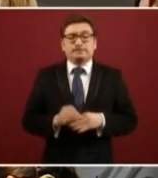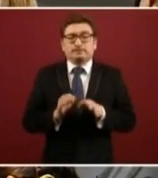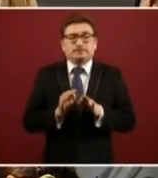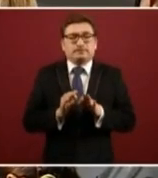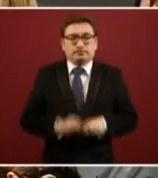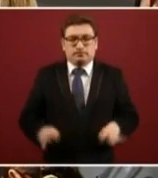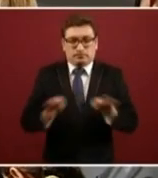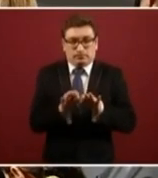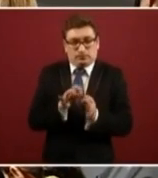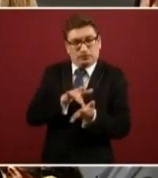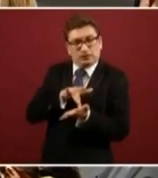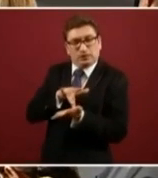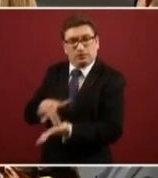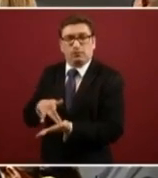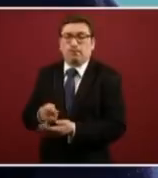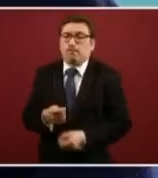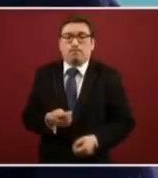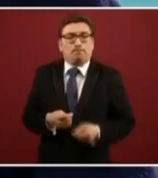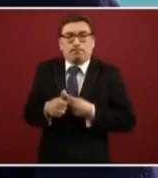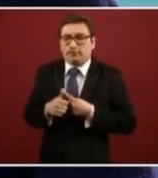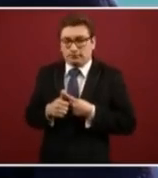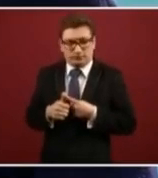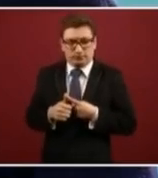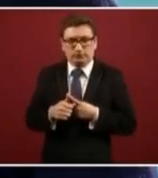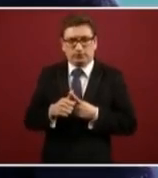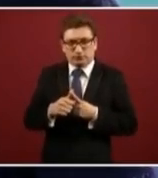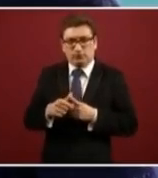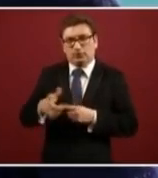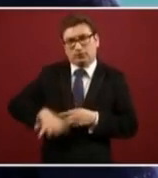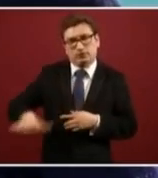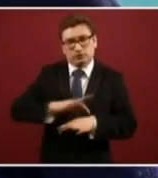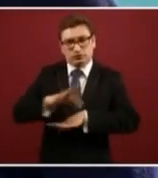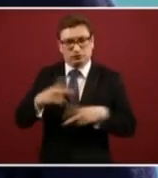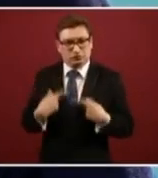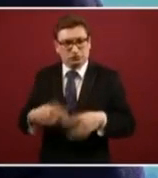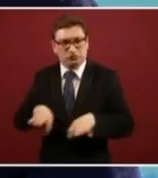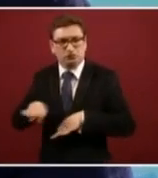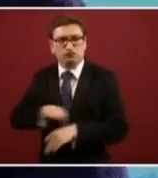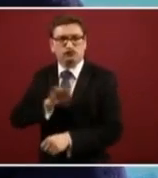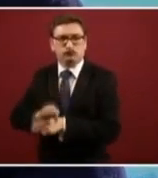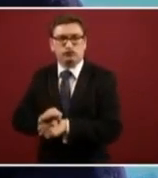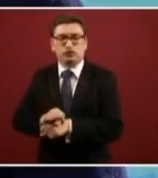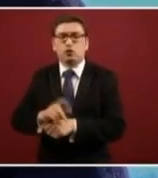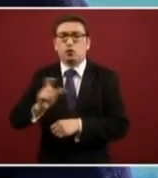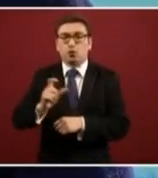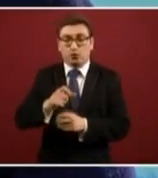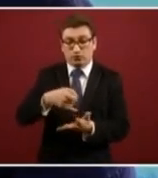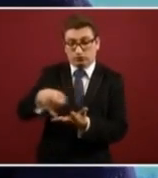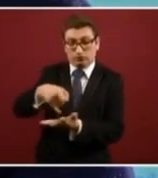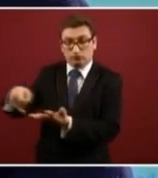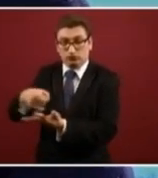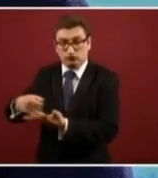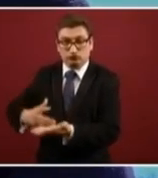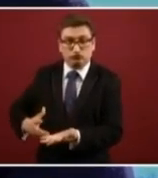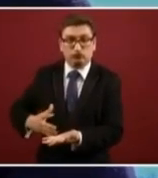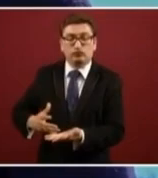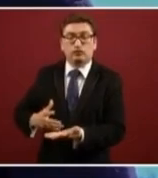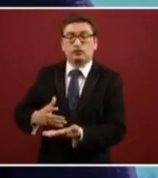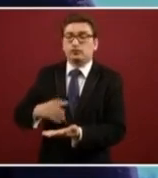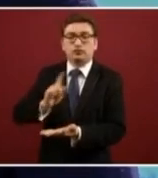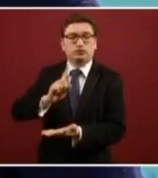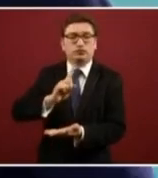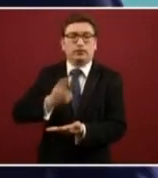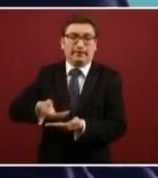que estos apoyos por primera vez se canalizan en favor de los productores antes de las siembras, con